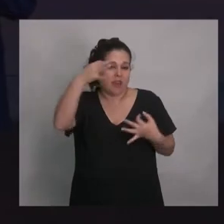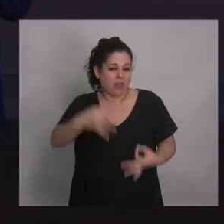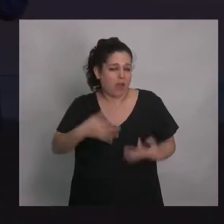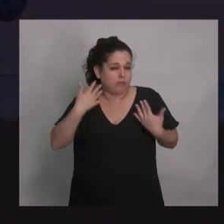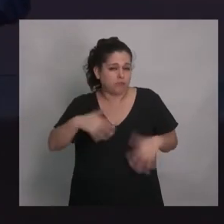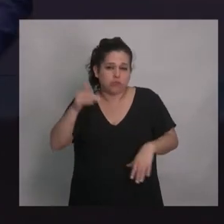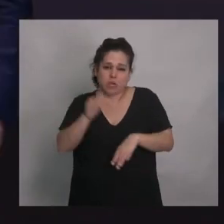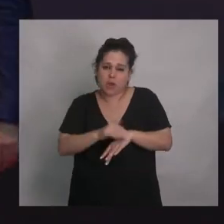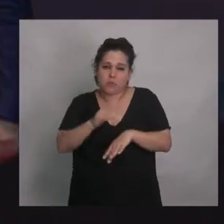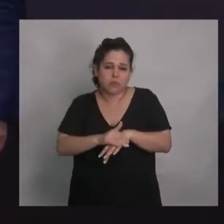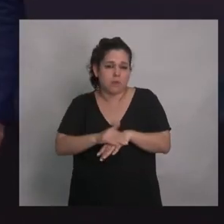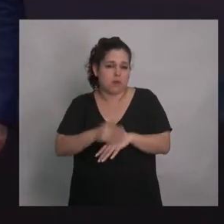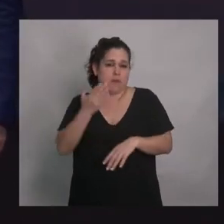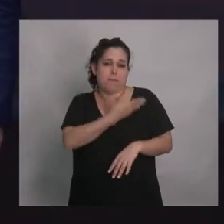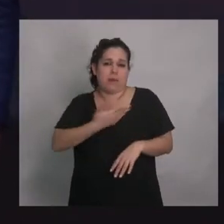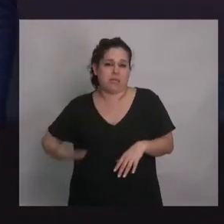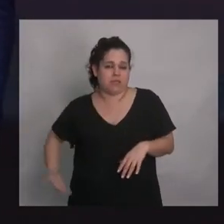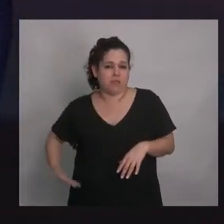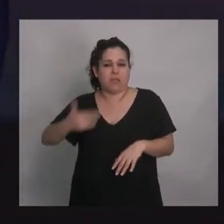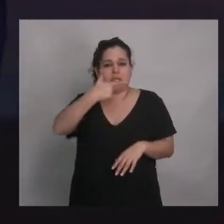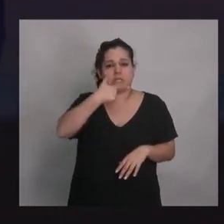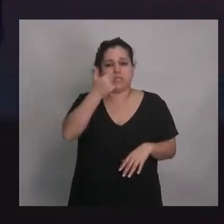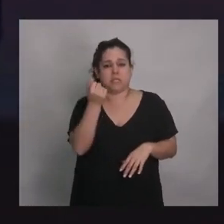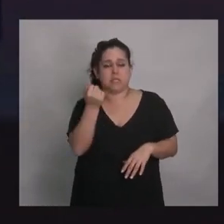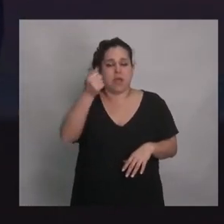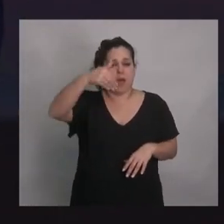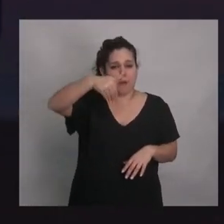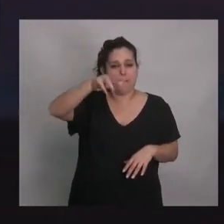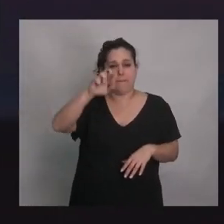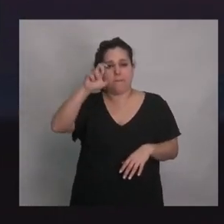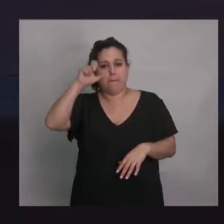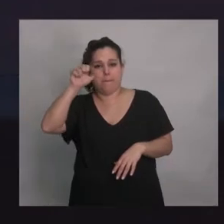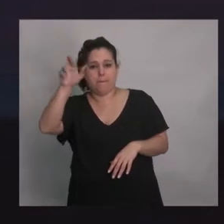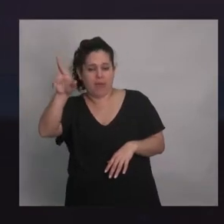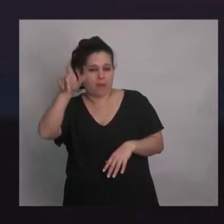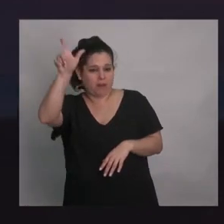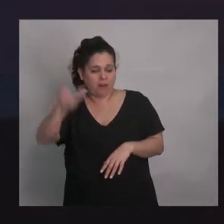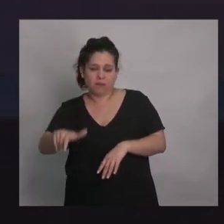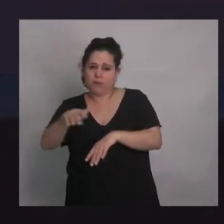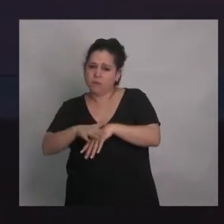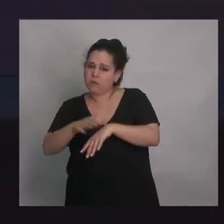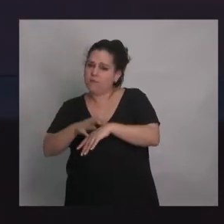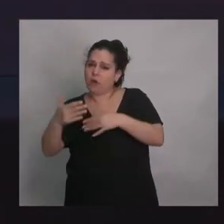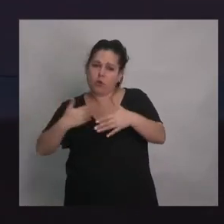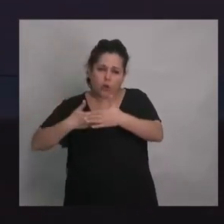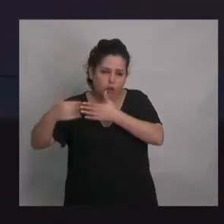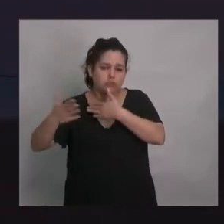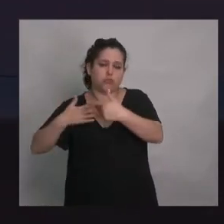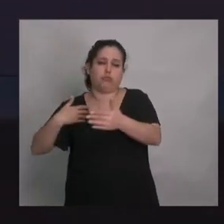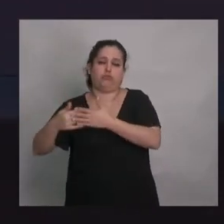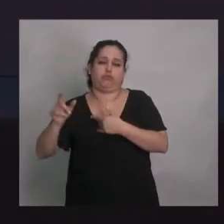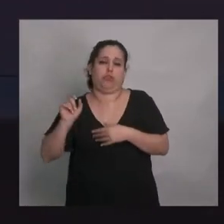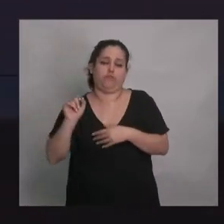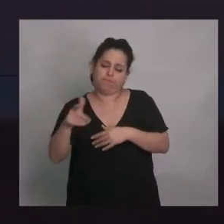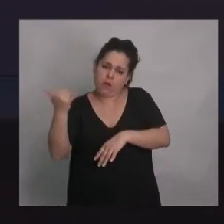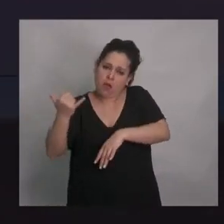que ha tenido el presidente samper durante estos últimos años en la construcción en la construcción